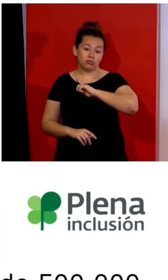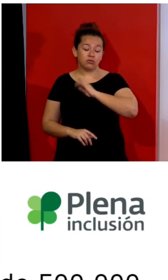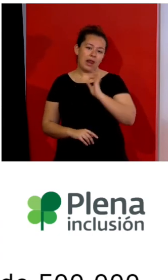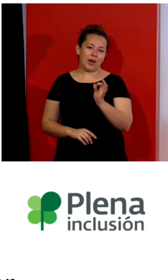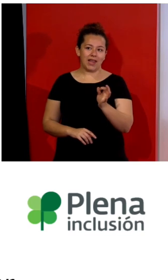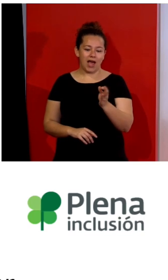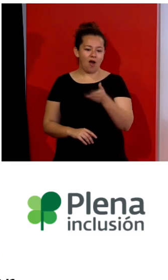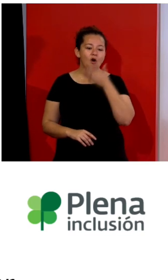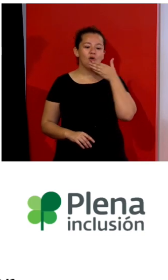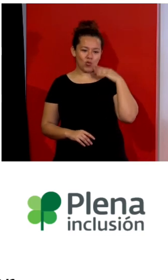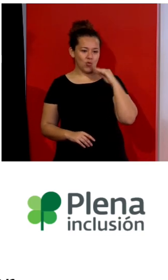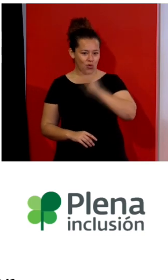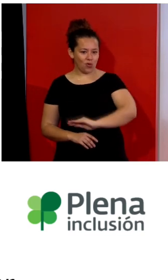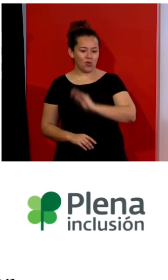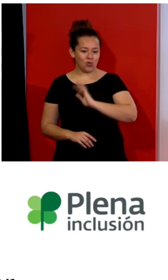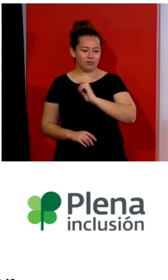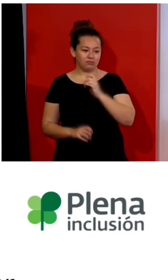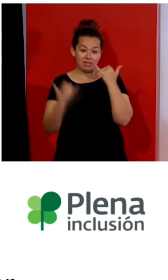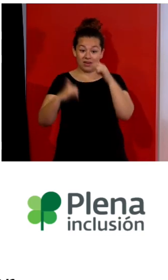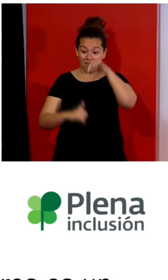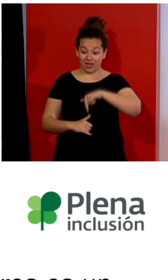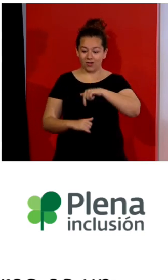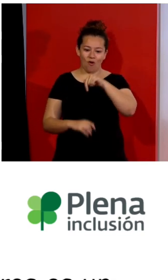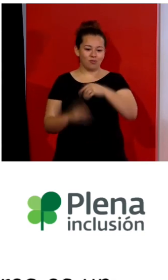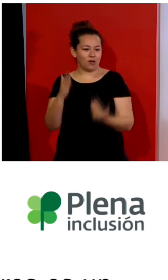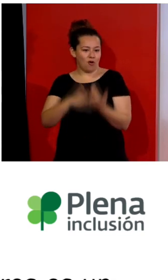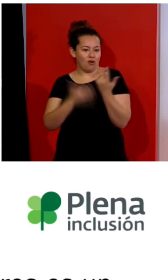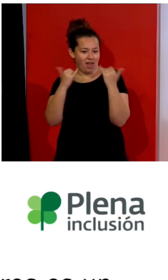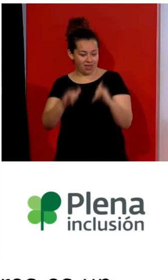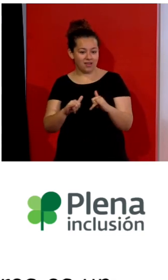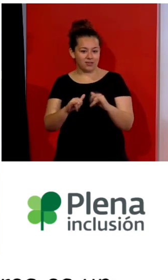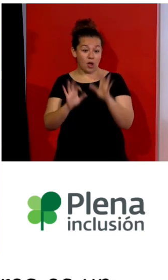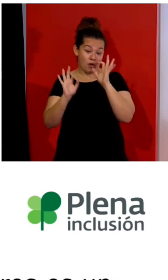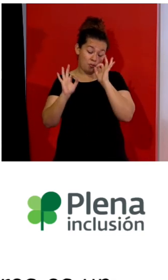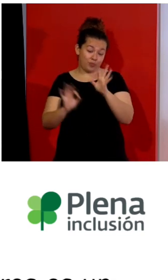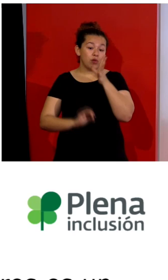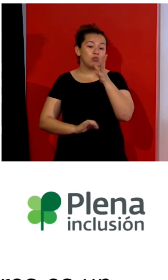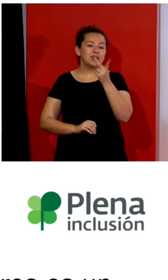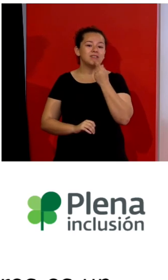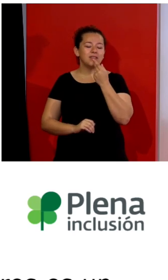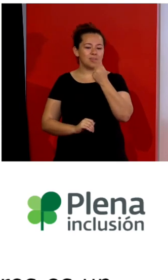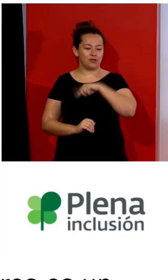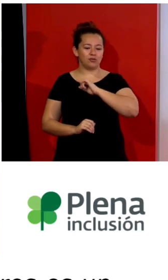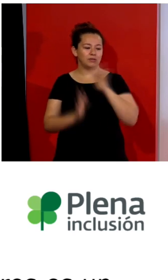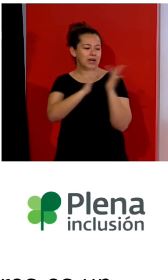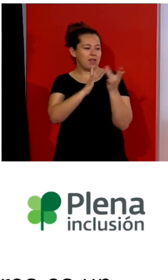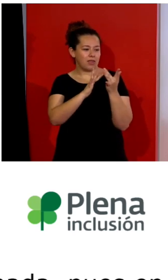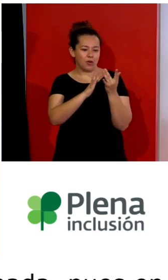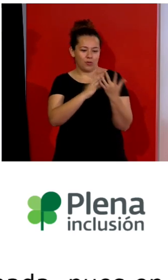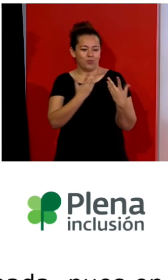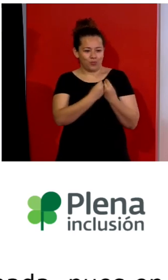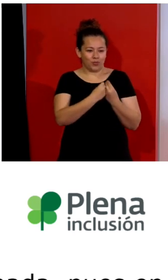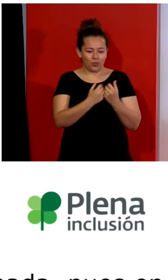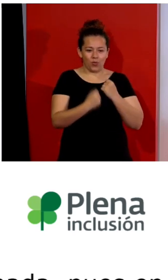nosotros, la verdad es que es un gran orgullo que se celebre aquí, hoy, esta jornada, Pues en Santander tenemos una estrecha relación con Plena